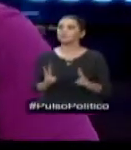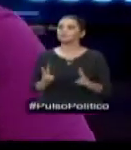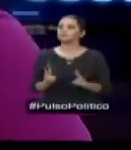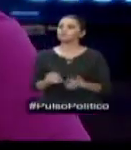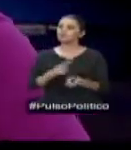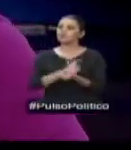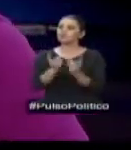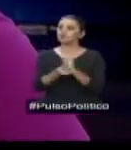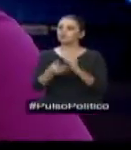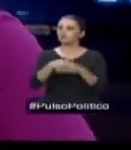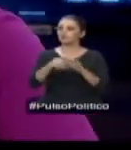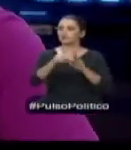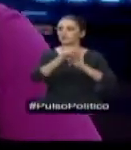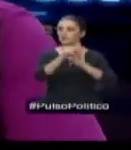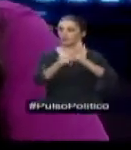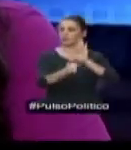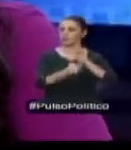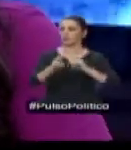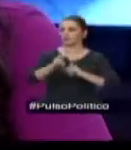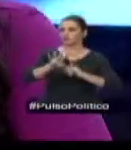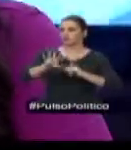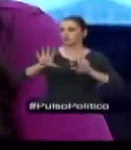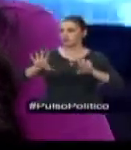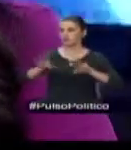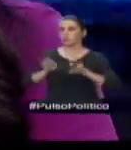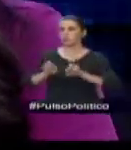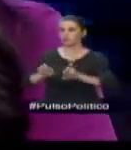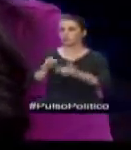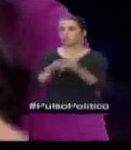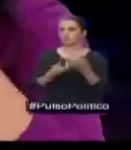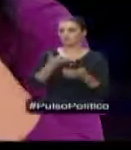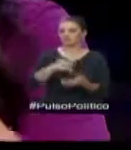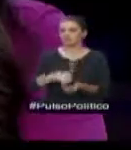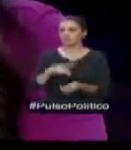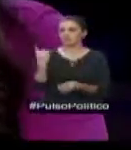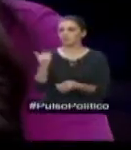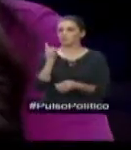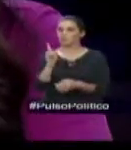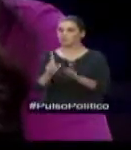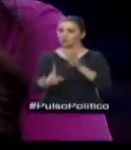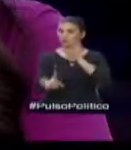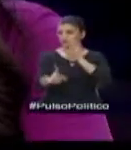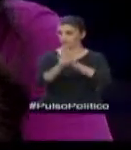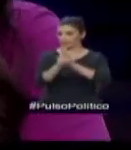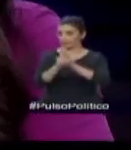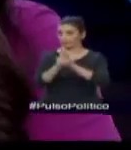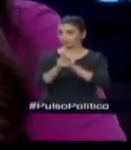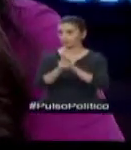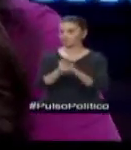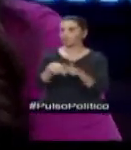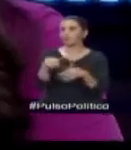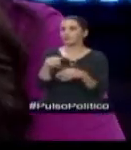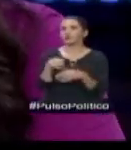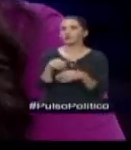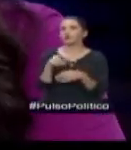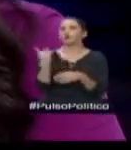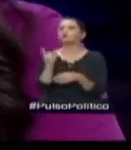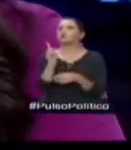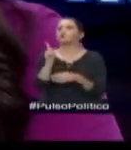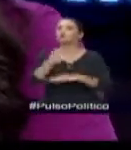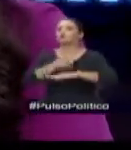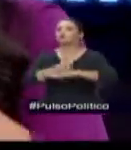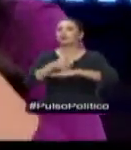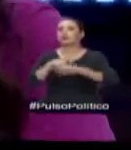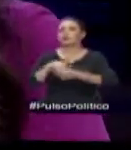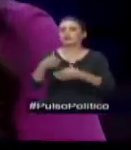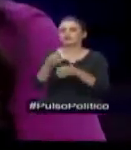menor artículo 158 permite que exista un solo cuerpo en la seguridad pública un